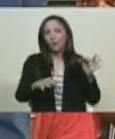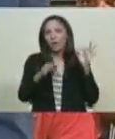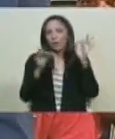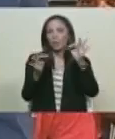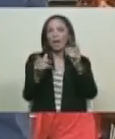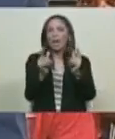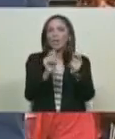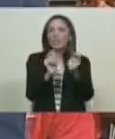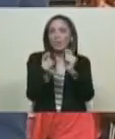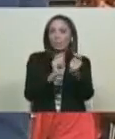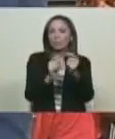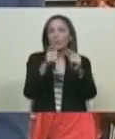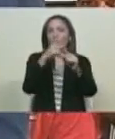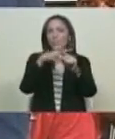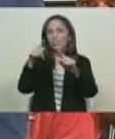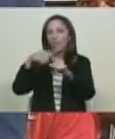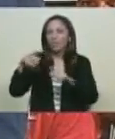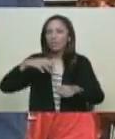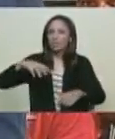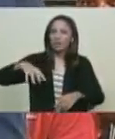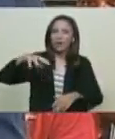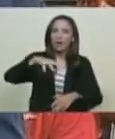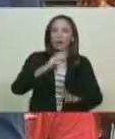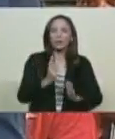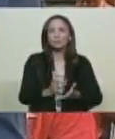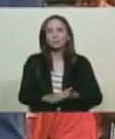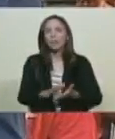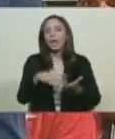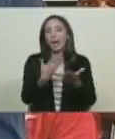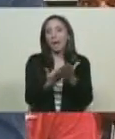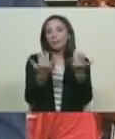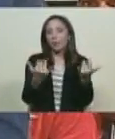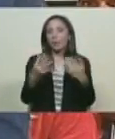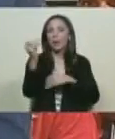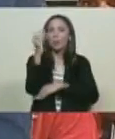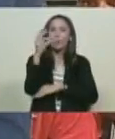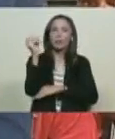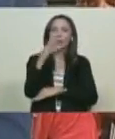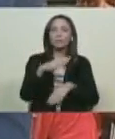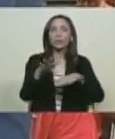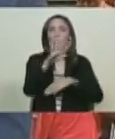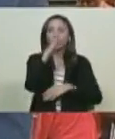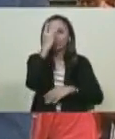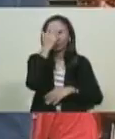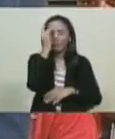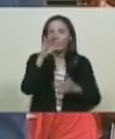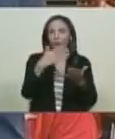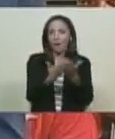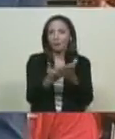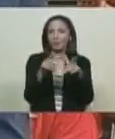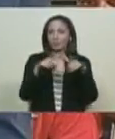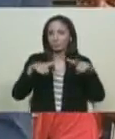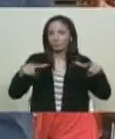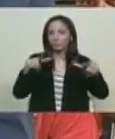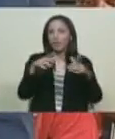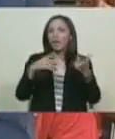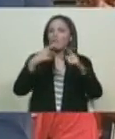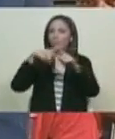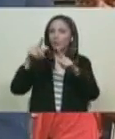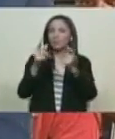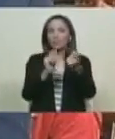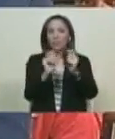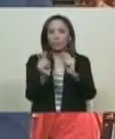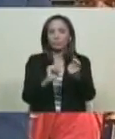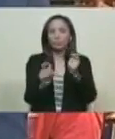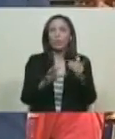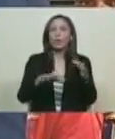una de las discusiones que se dieron en varios estados, camarada, hasta llegar al Congreso de la Patria el 4 de febrero. Se seguirá discutiendo este